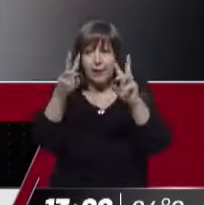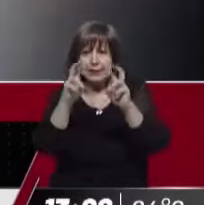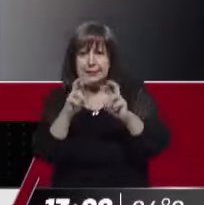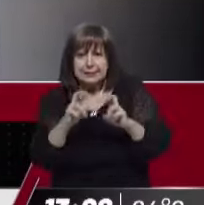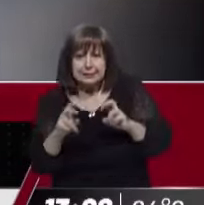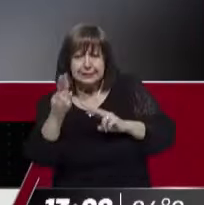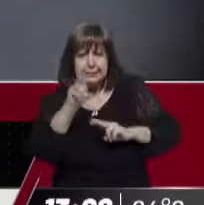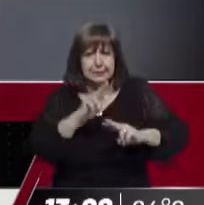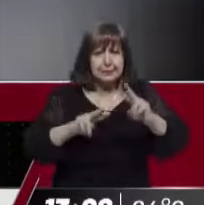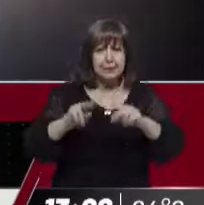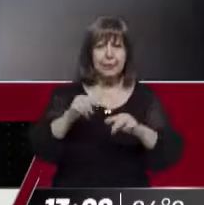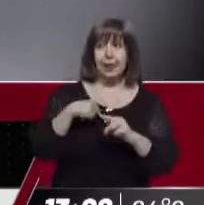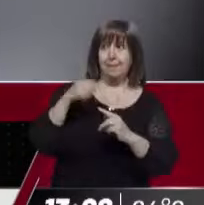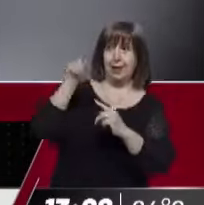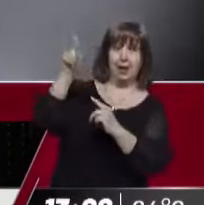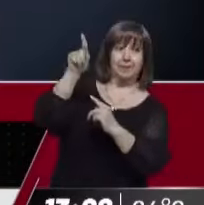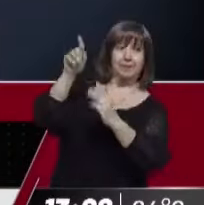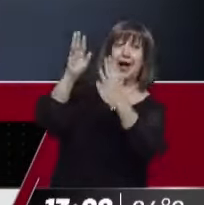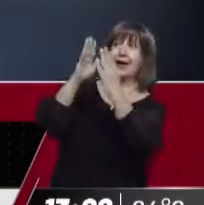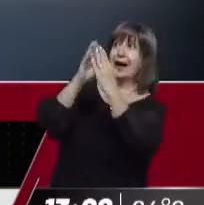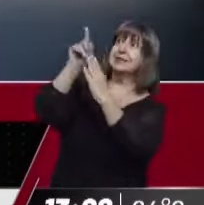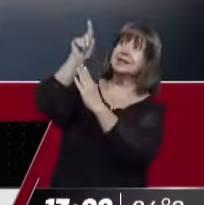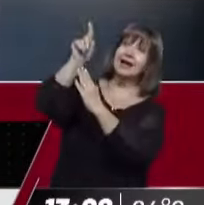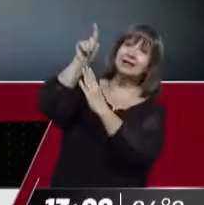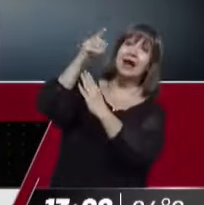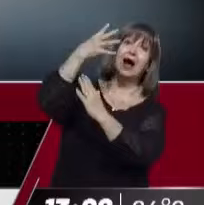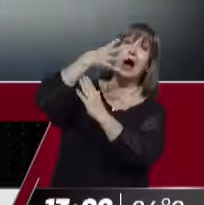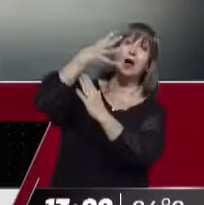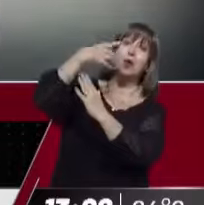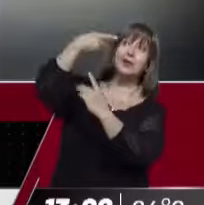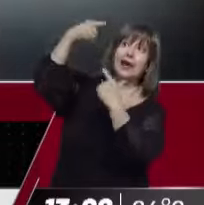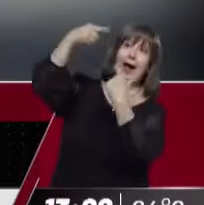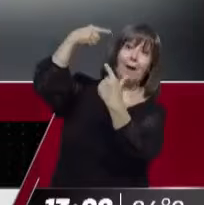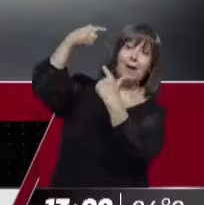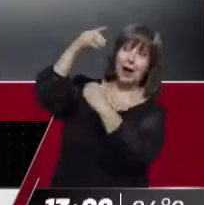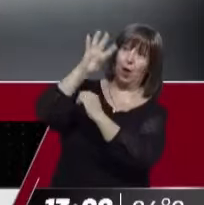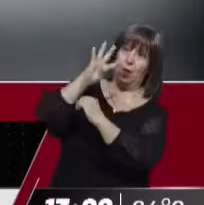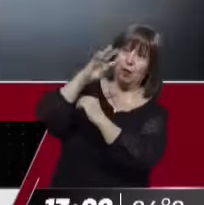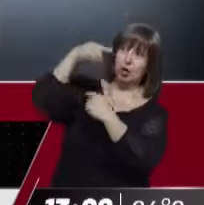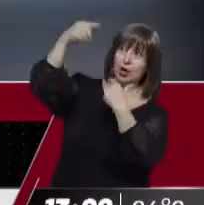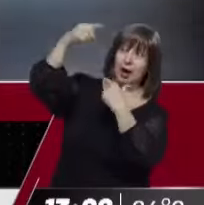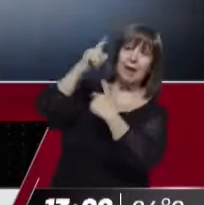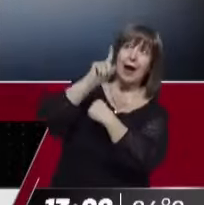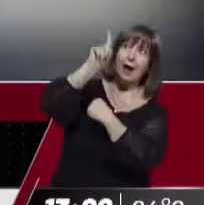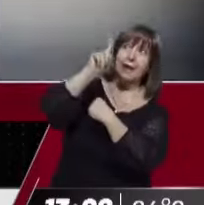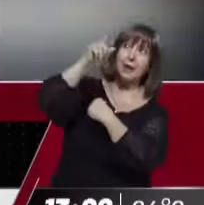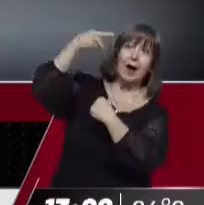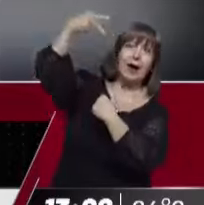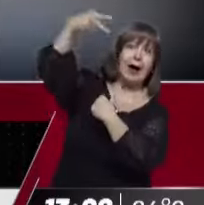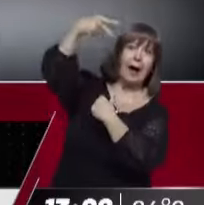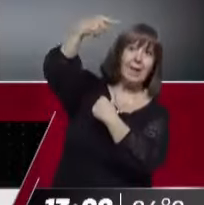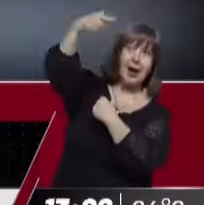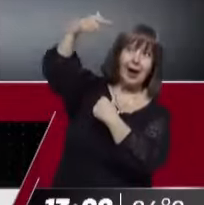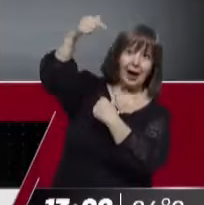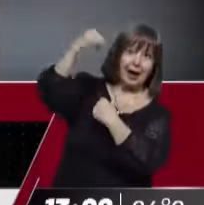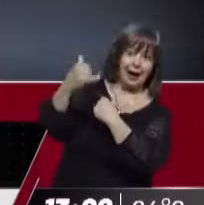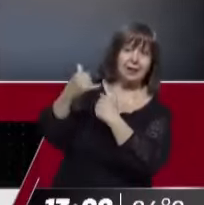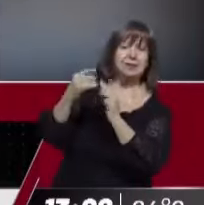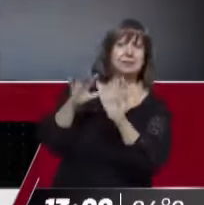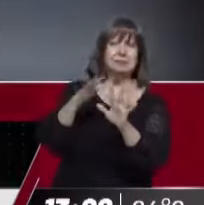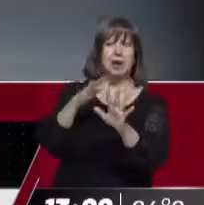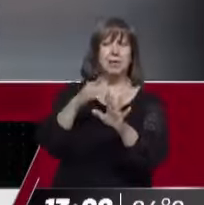Esta casa, ustedes ven que tiene 4 cámaras de seguridad arriba. Esta casa nosotros